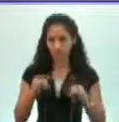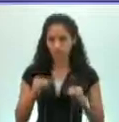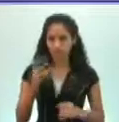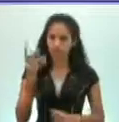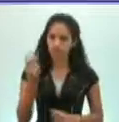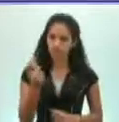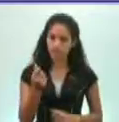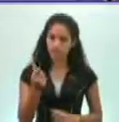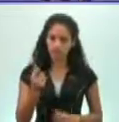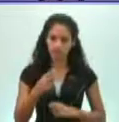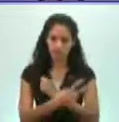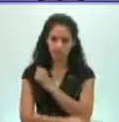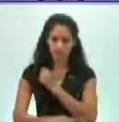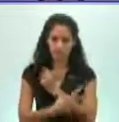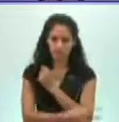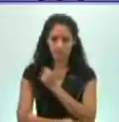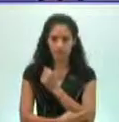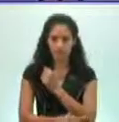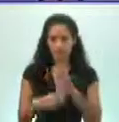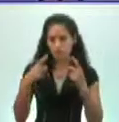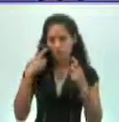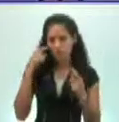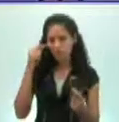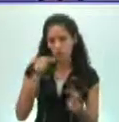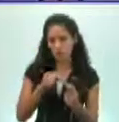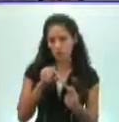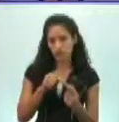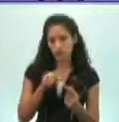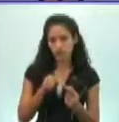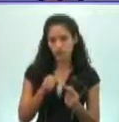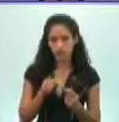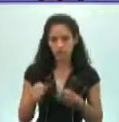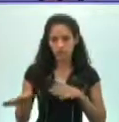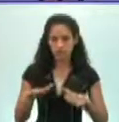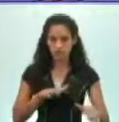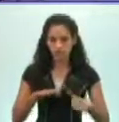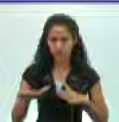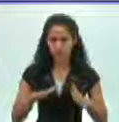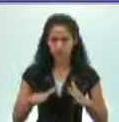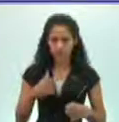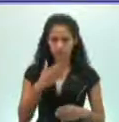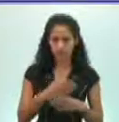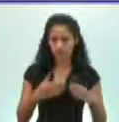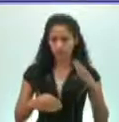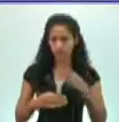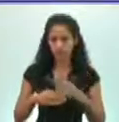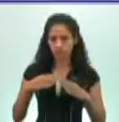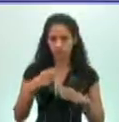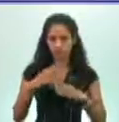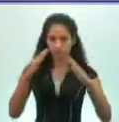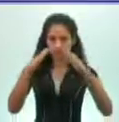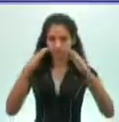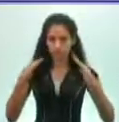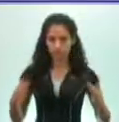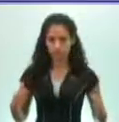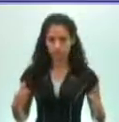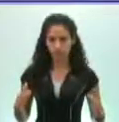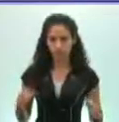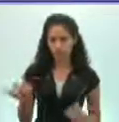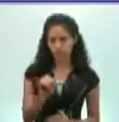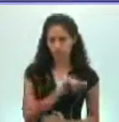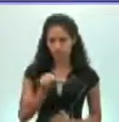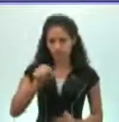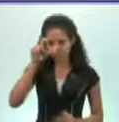del país, con el propósito de preparar la construcción de las pirámides. En el mismo Egipto, Ramsés